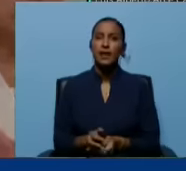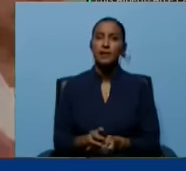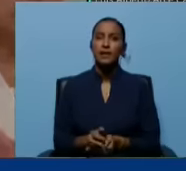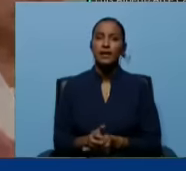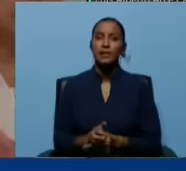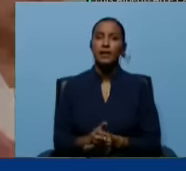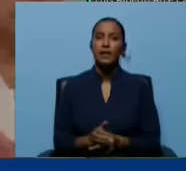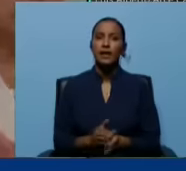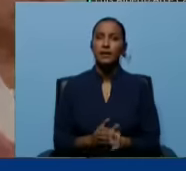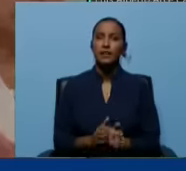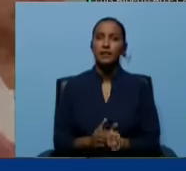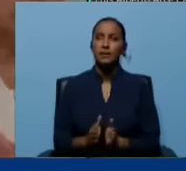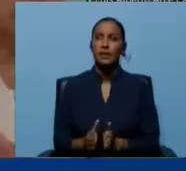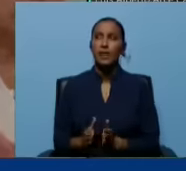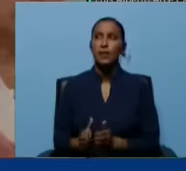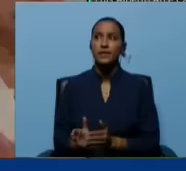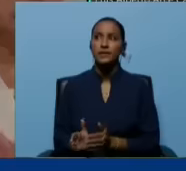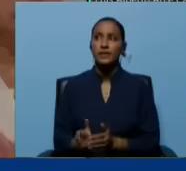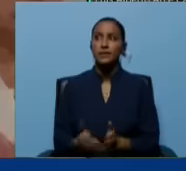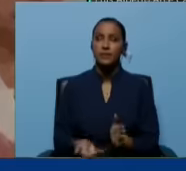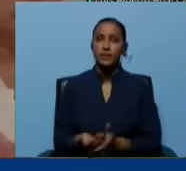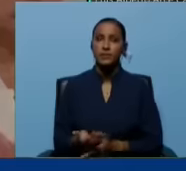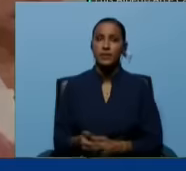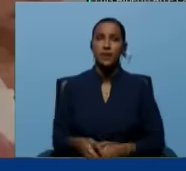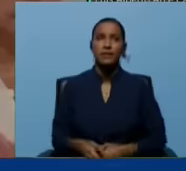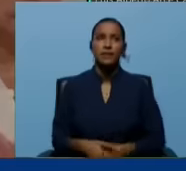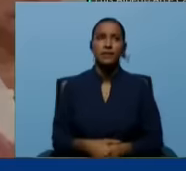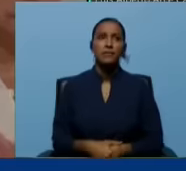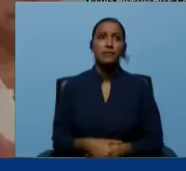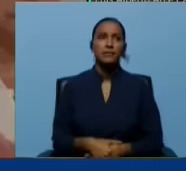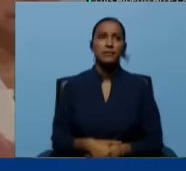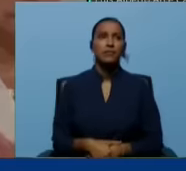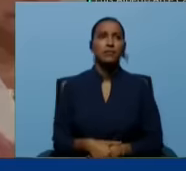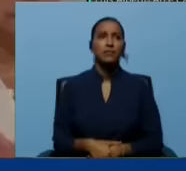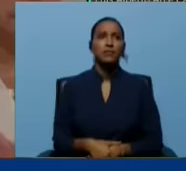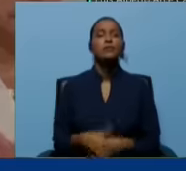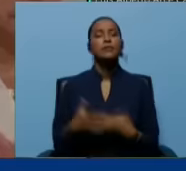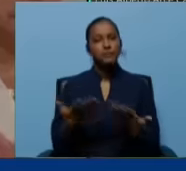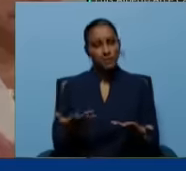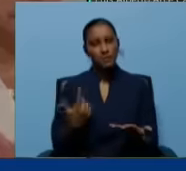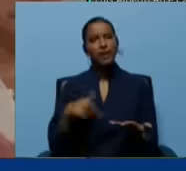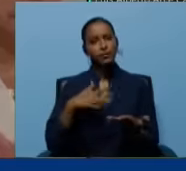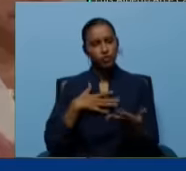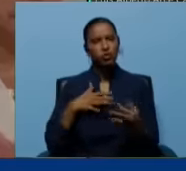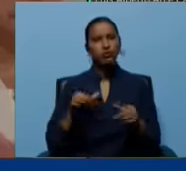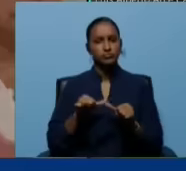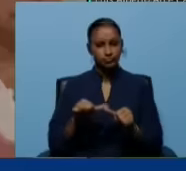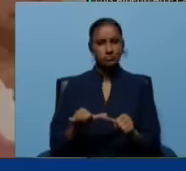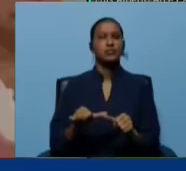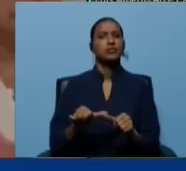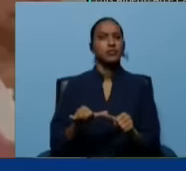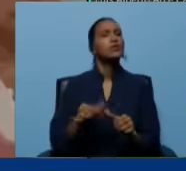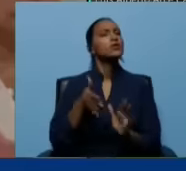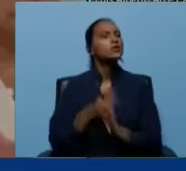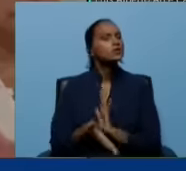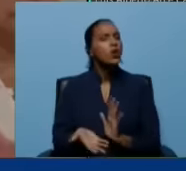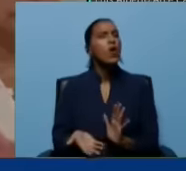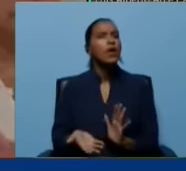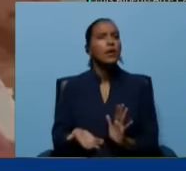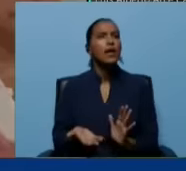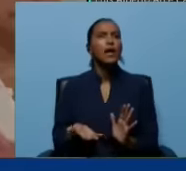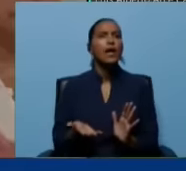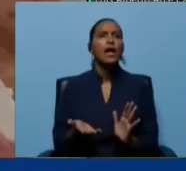la diversidad y respetando el derecho de los pueblos a la libre autodeterminación, a su integridad territorial,